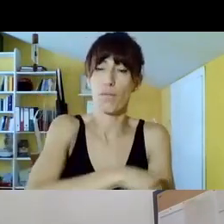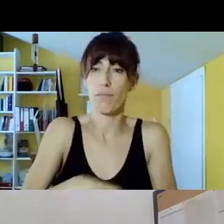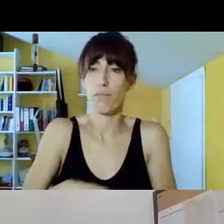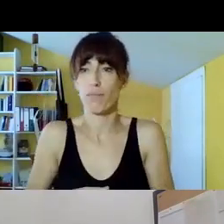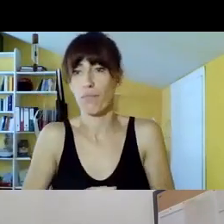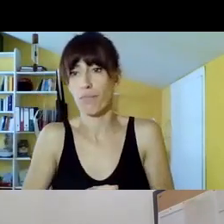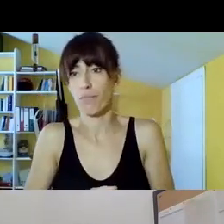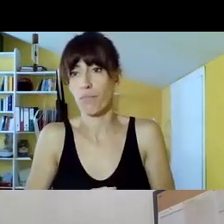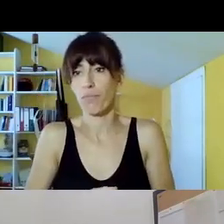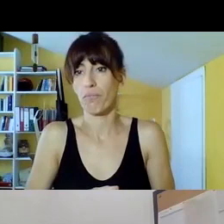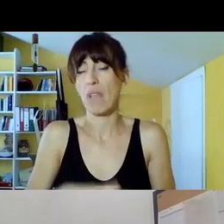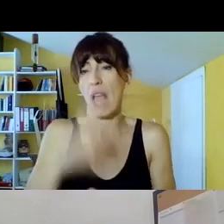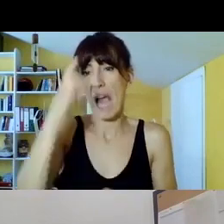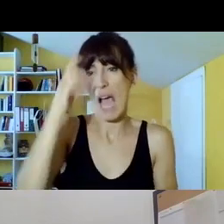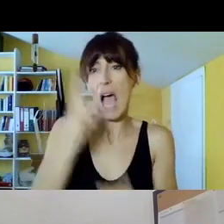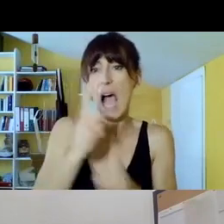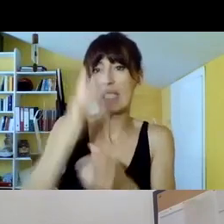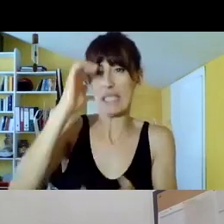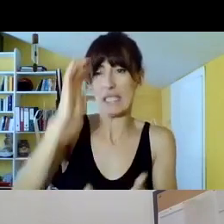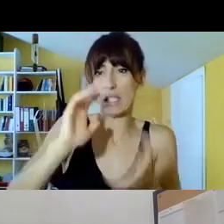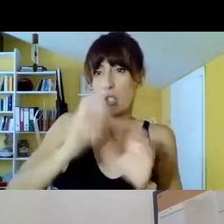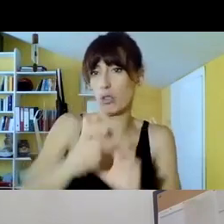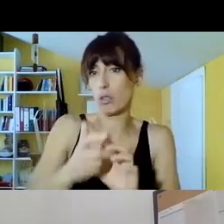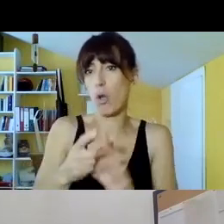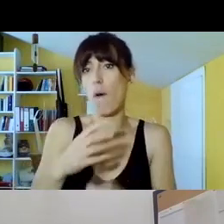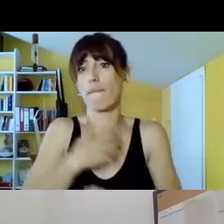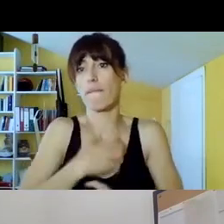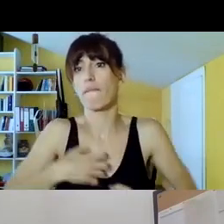encontraron diferencias estadísticamente significativas.